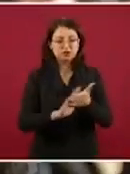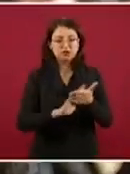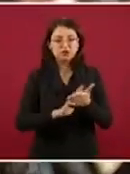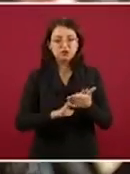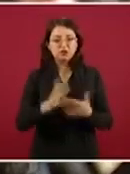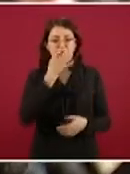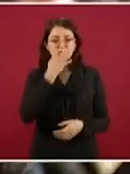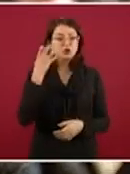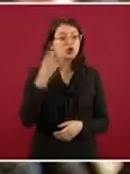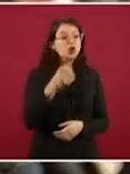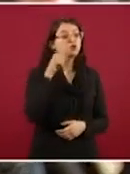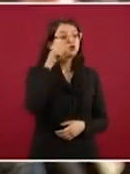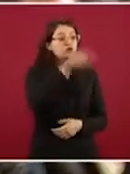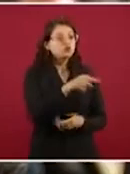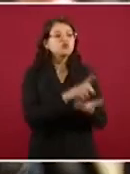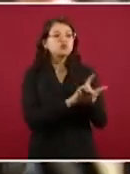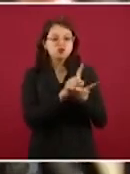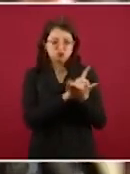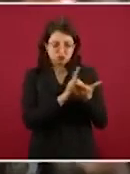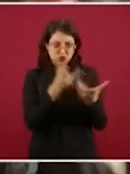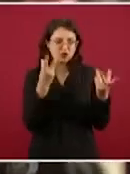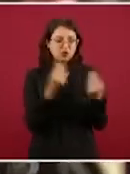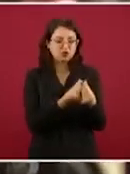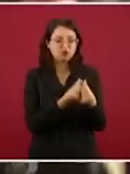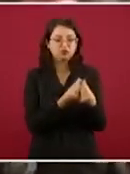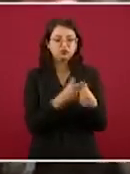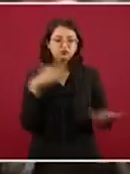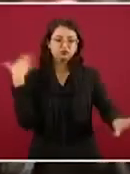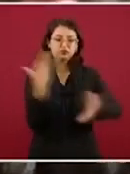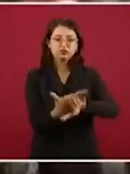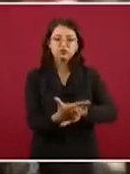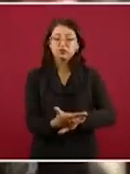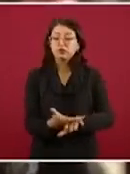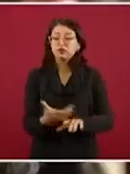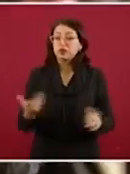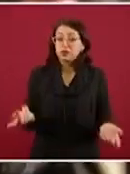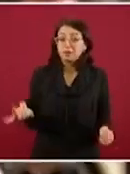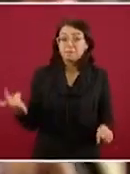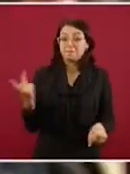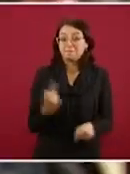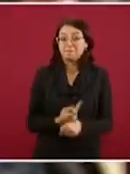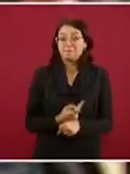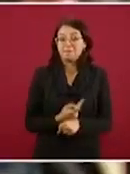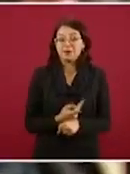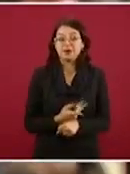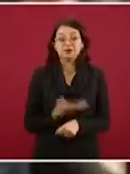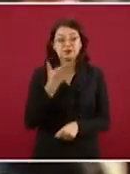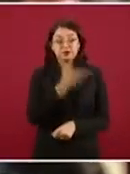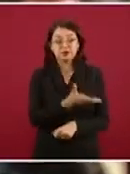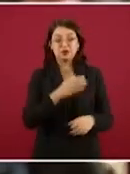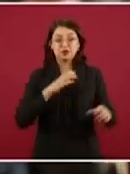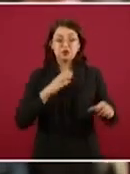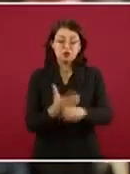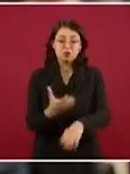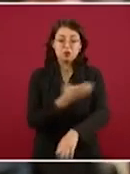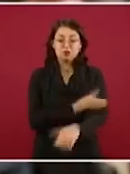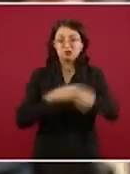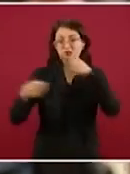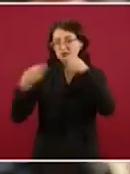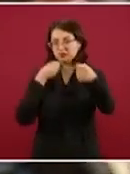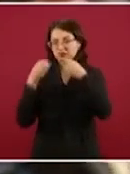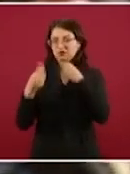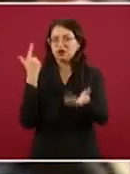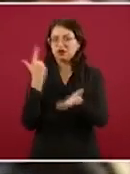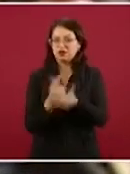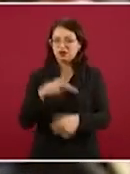un narcoperiodista. Este hecho pone en situación de vulnerable al colega, ya que se trata de